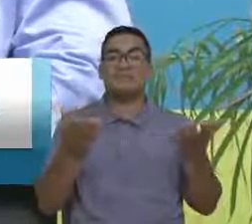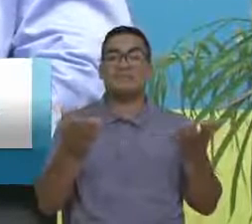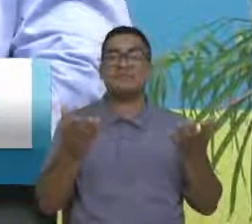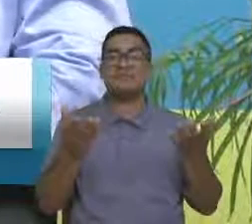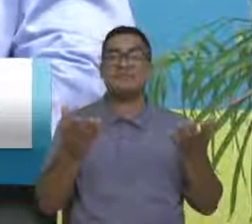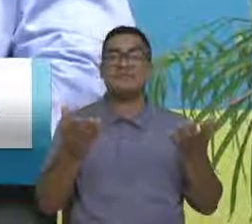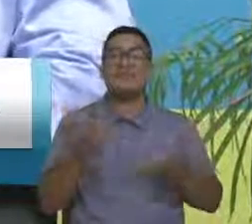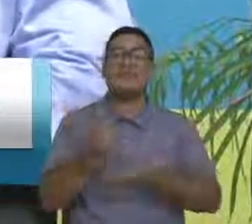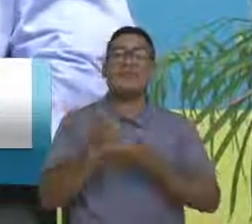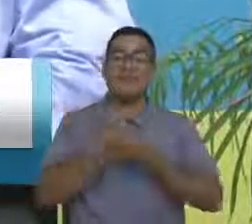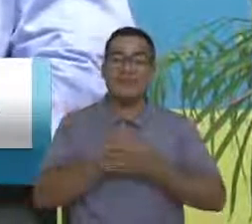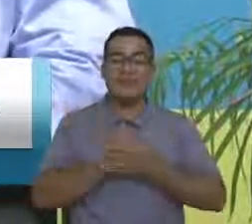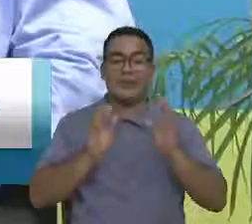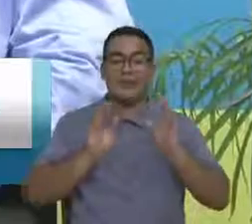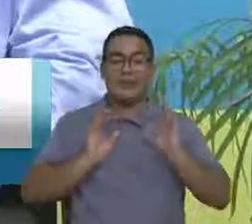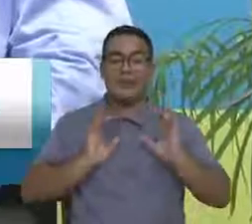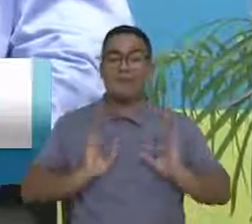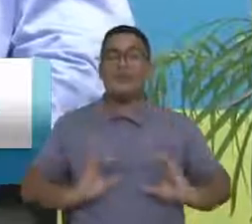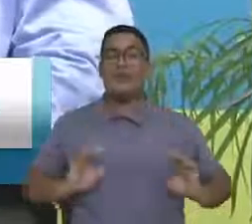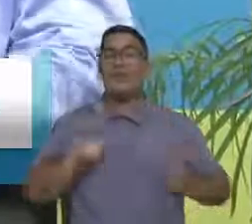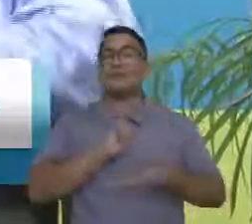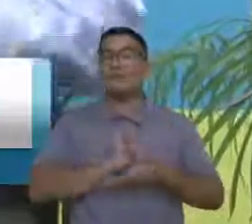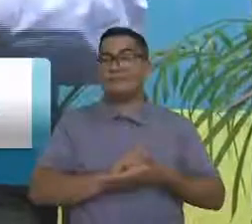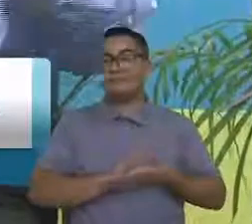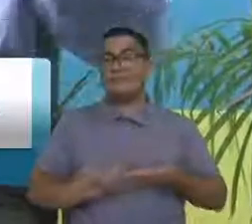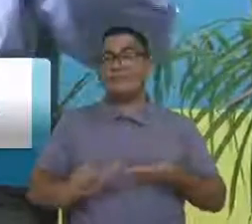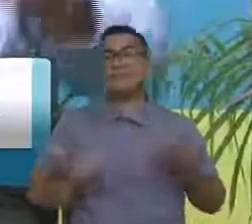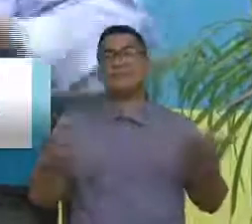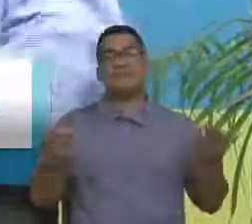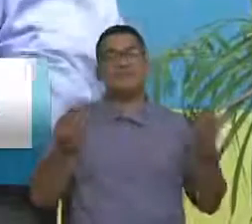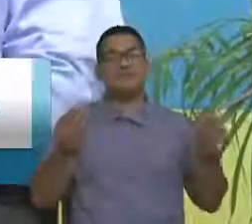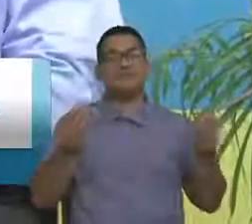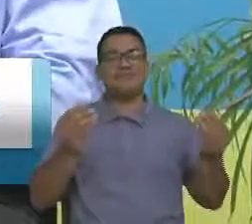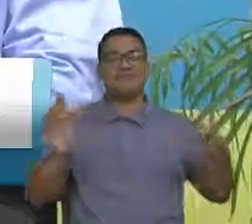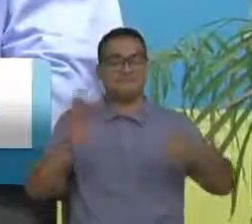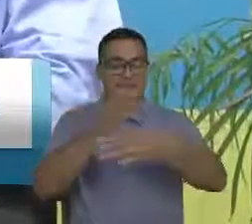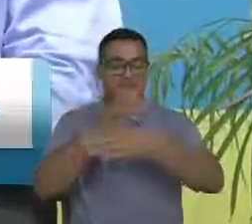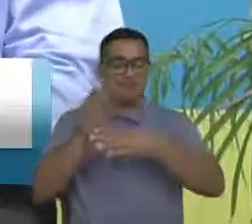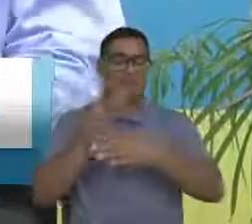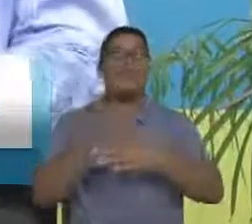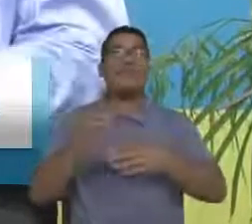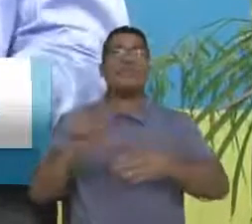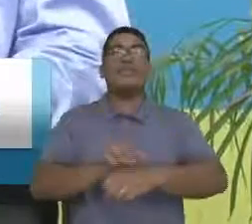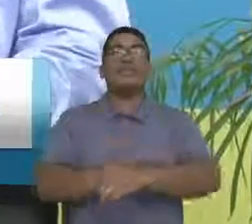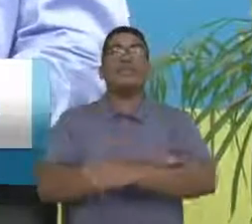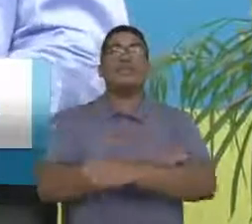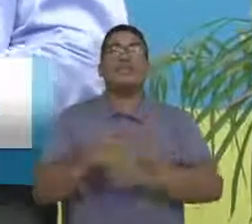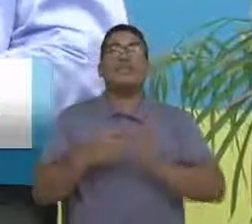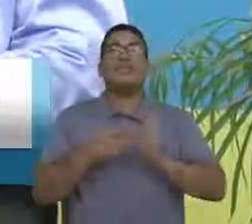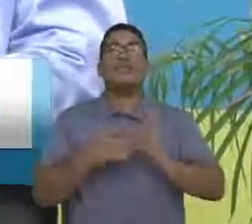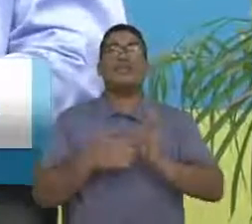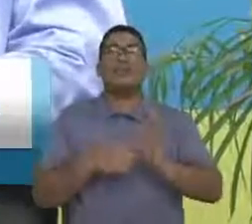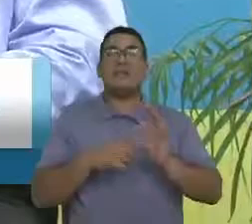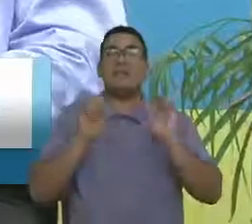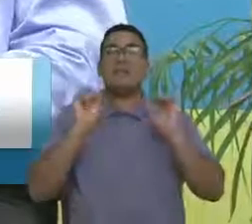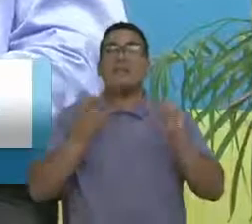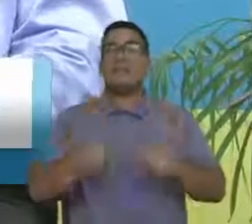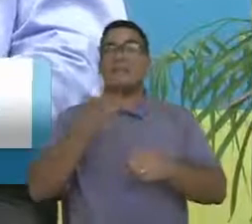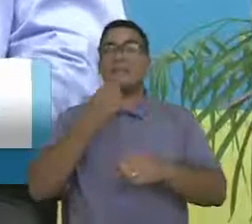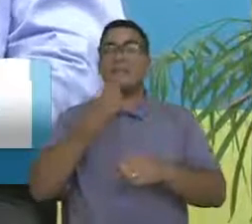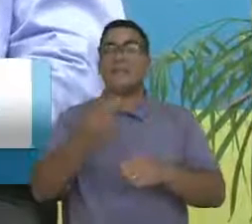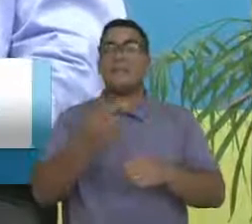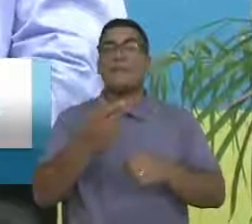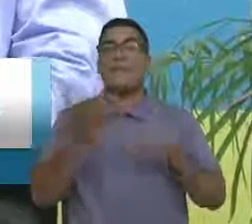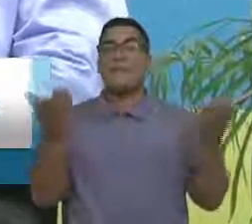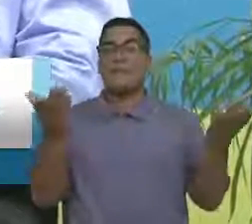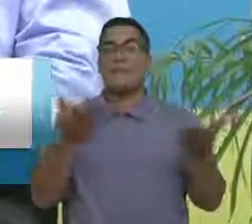sustancias que nos ayudan a sintetizar vitamina D. Entonces, son un conjunto de síntomas que no solo podemos decir que es el hecho